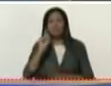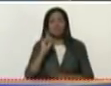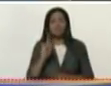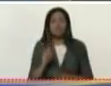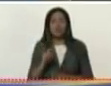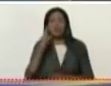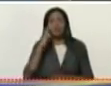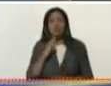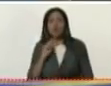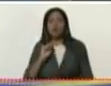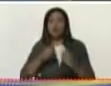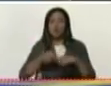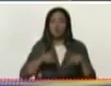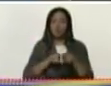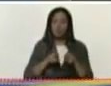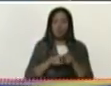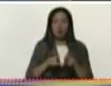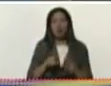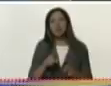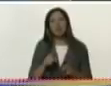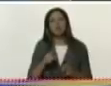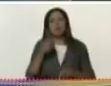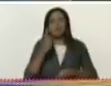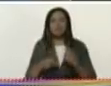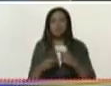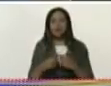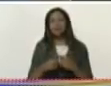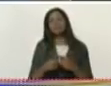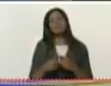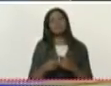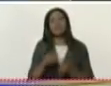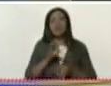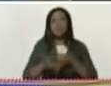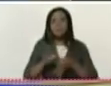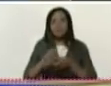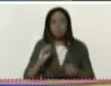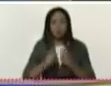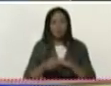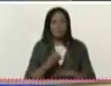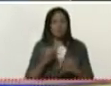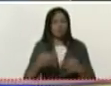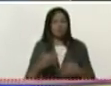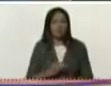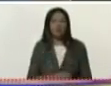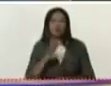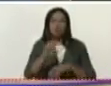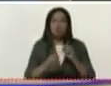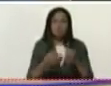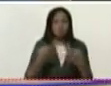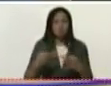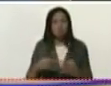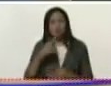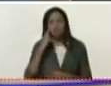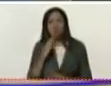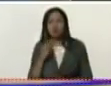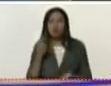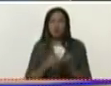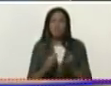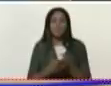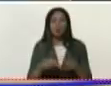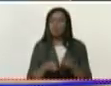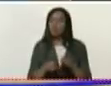bolívares, cambia parte de su medio petro en bolívares y compra en bolívares. hijo hace sus pagos en